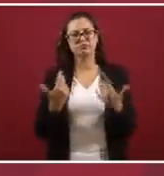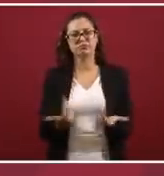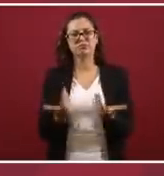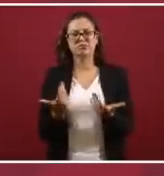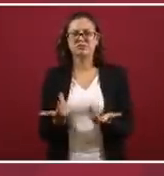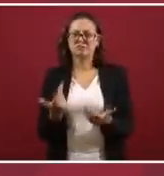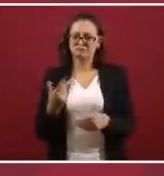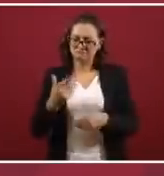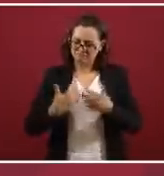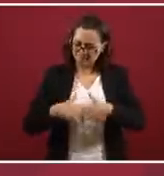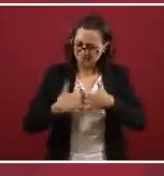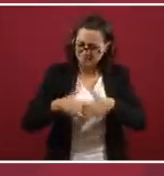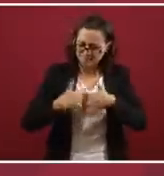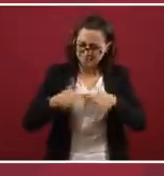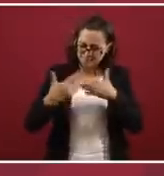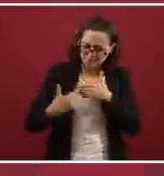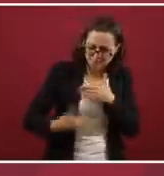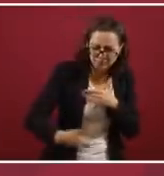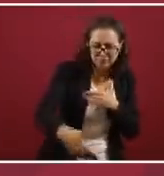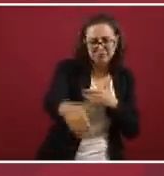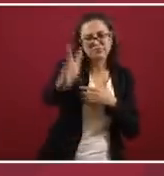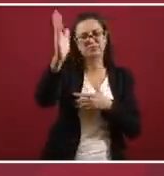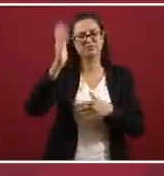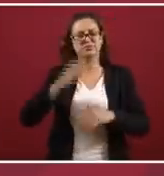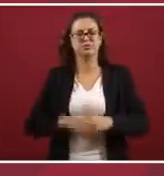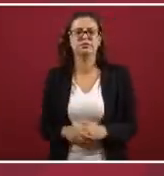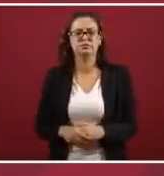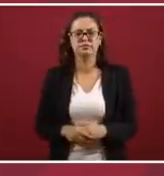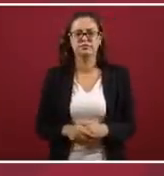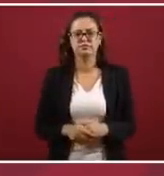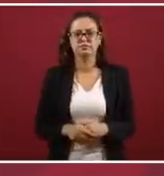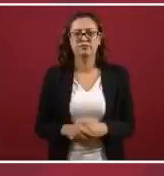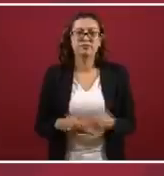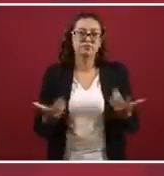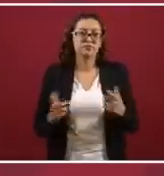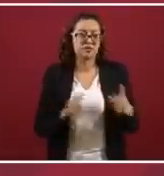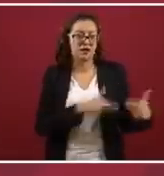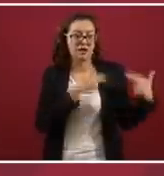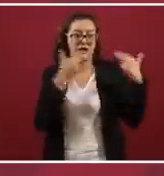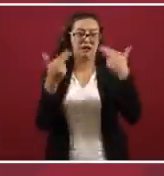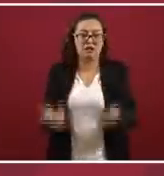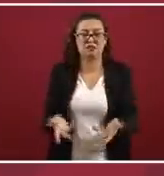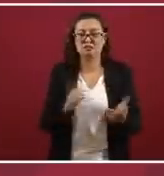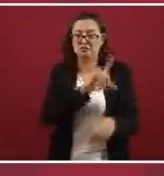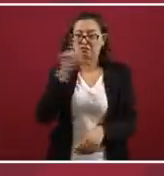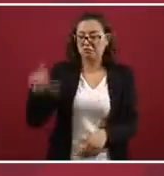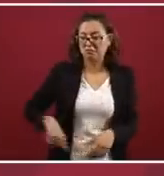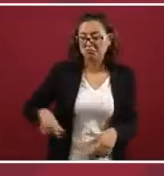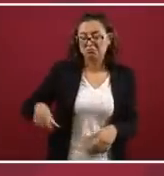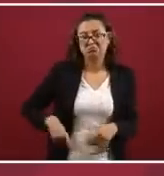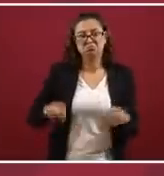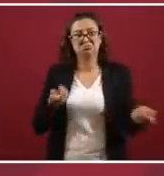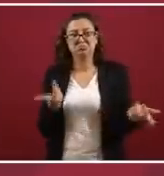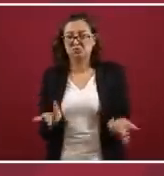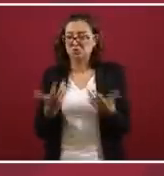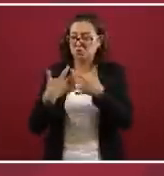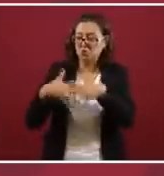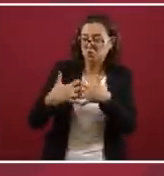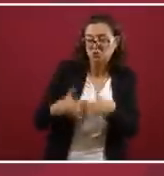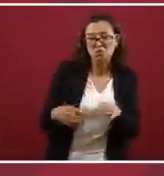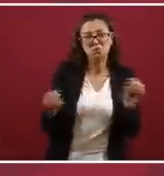pararlo y que camine el elefante que nos dejaron echado, reumático y mañoso.